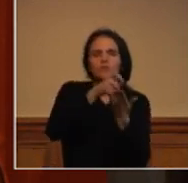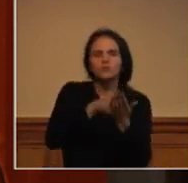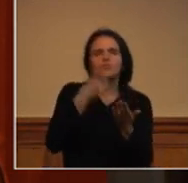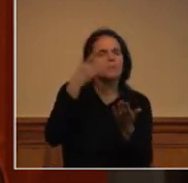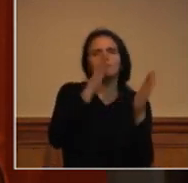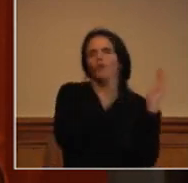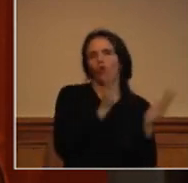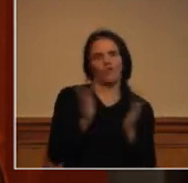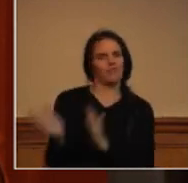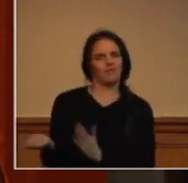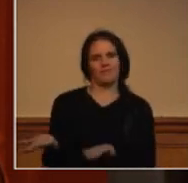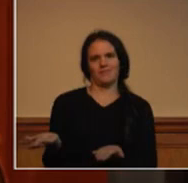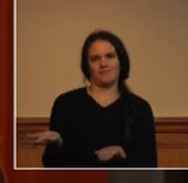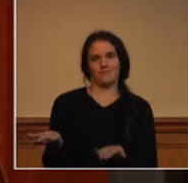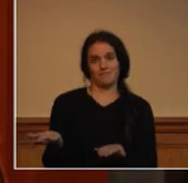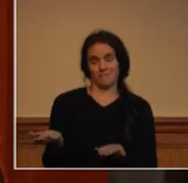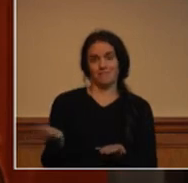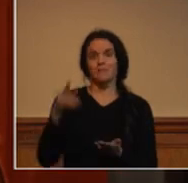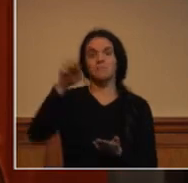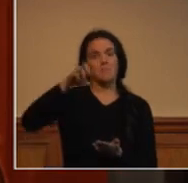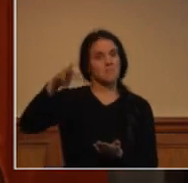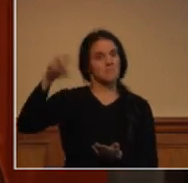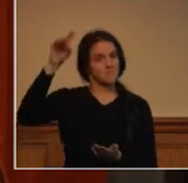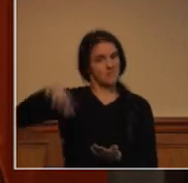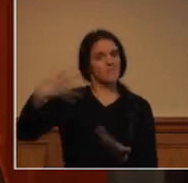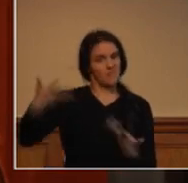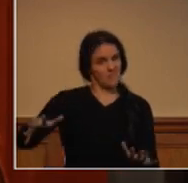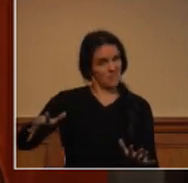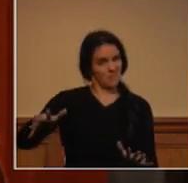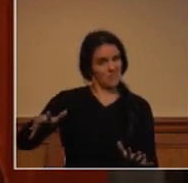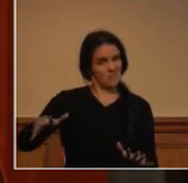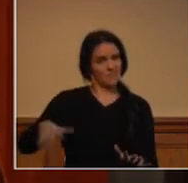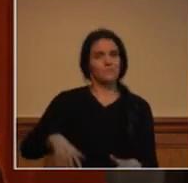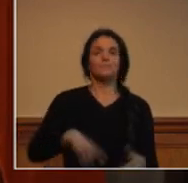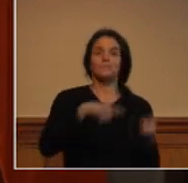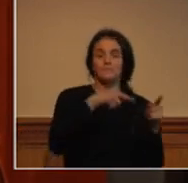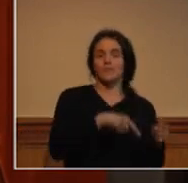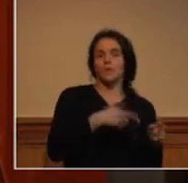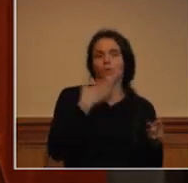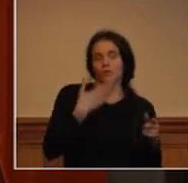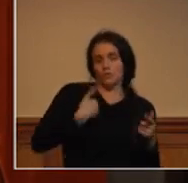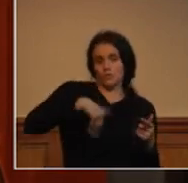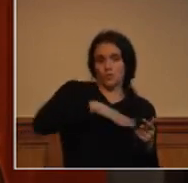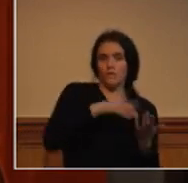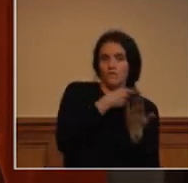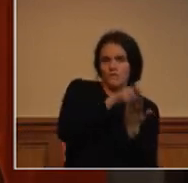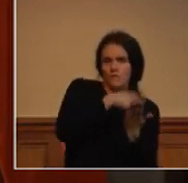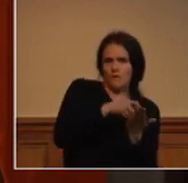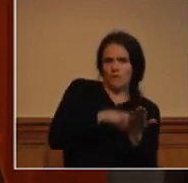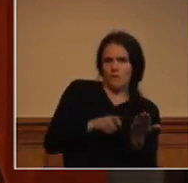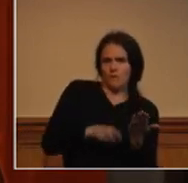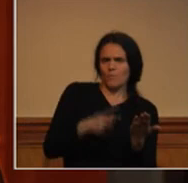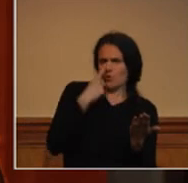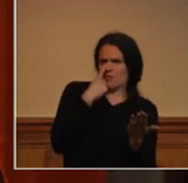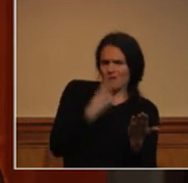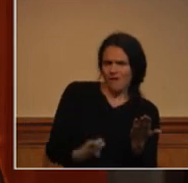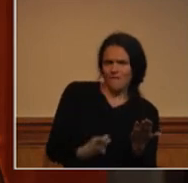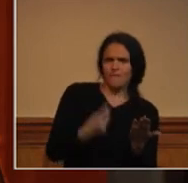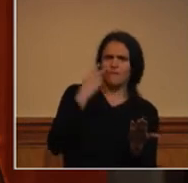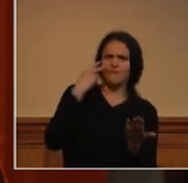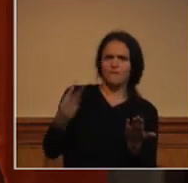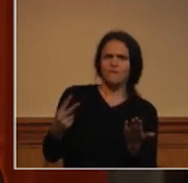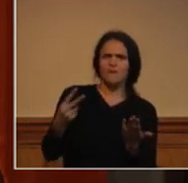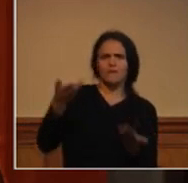sistematiza, le pone mucho orden a lo que los papás ya saben. Sería súper grave que cuando nosotros hacemos los procesos de evaluación